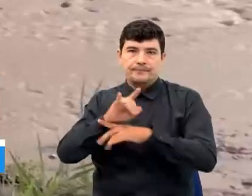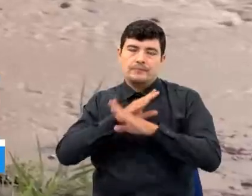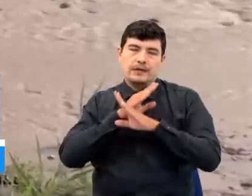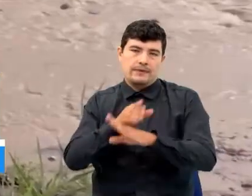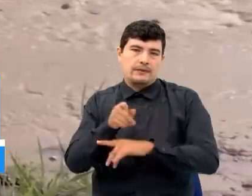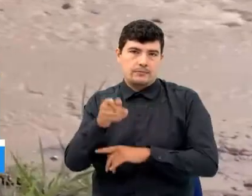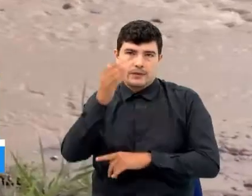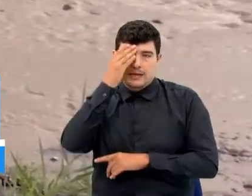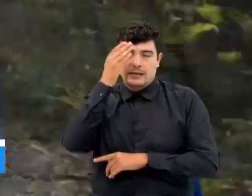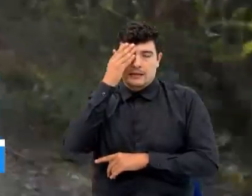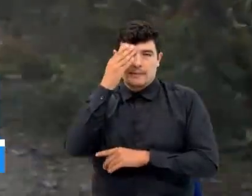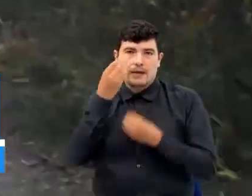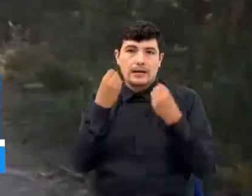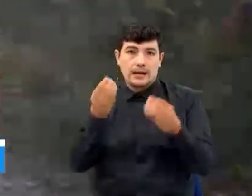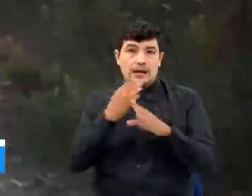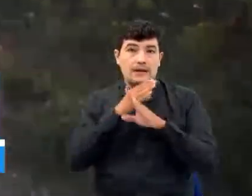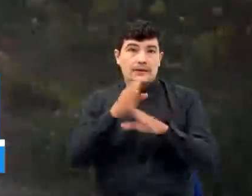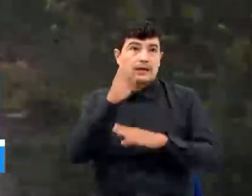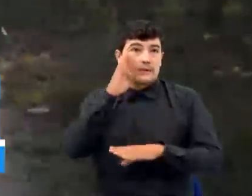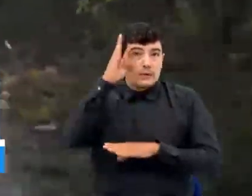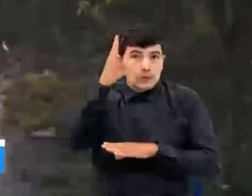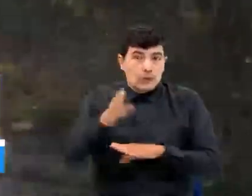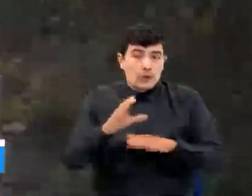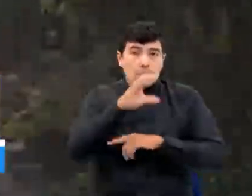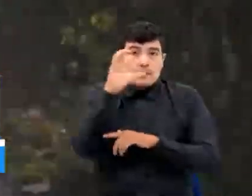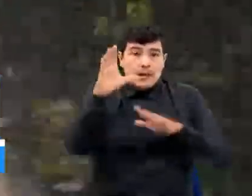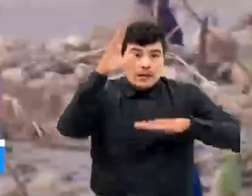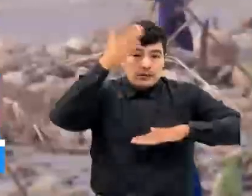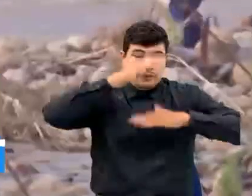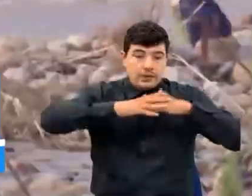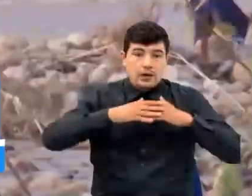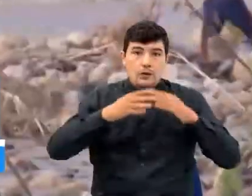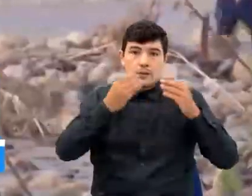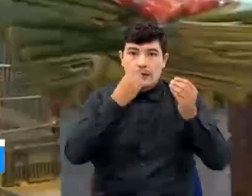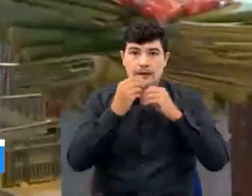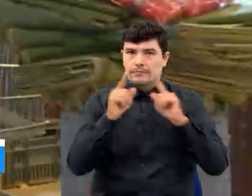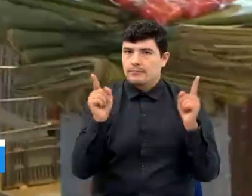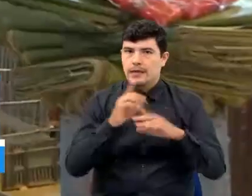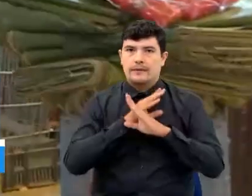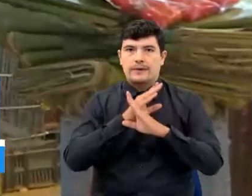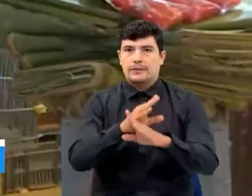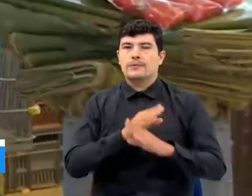así no generar una crisis de desabastecimiento en Santander.